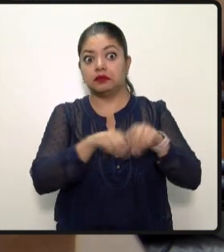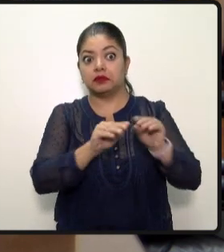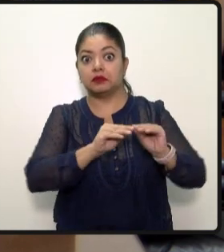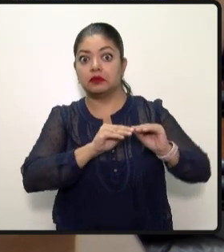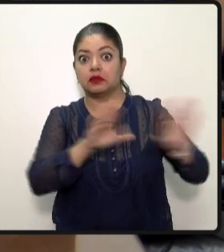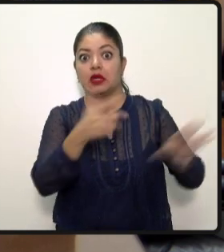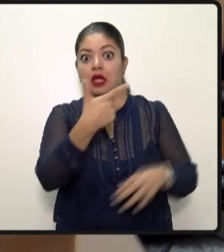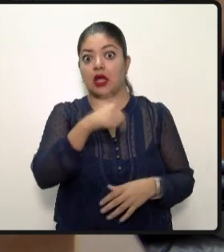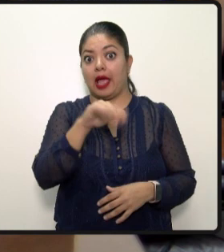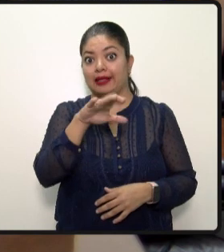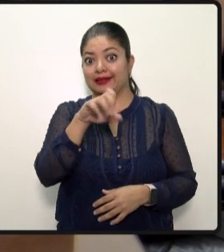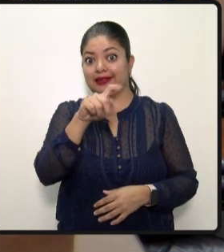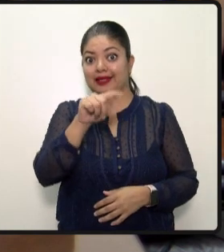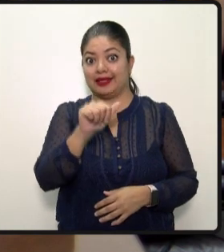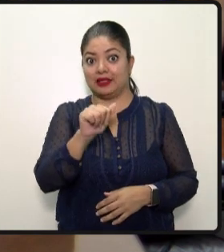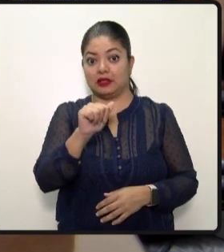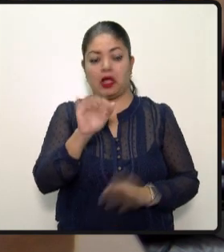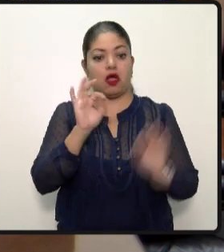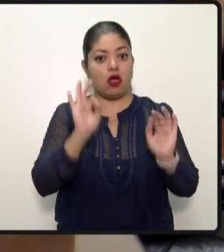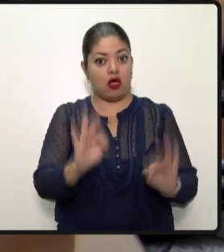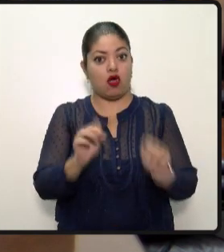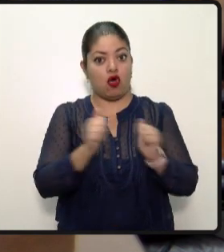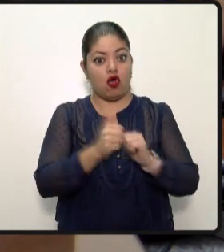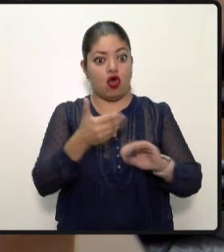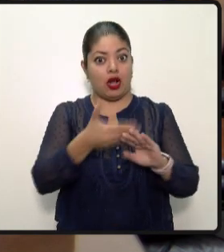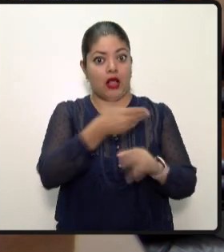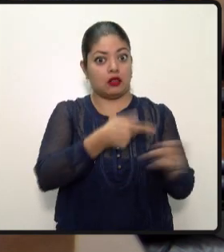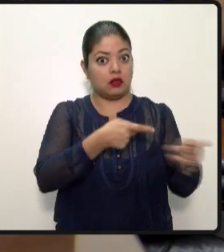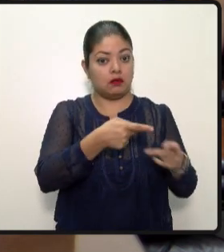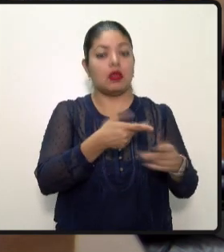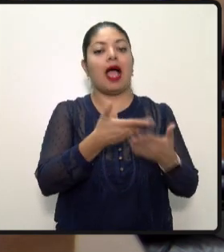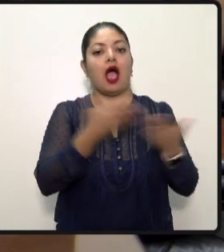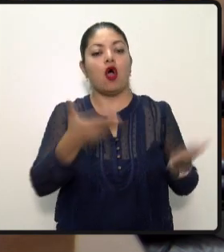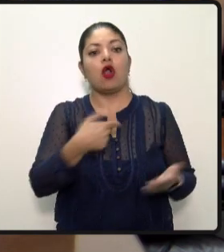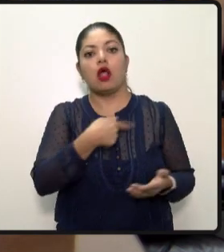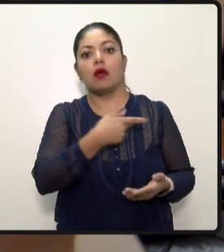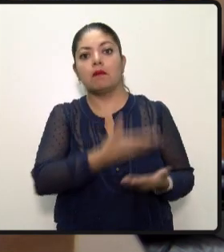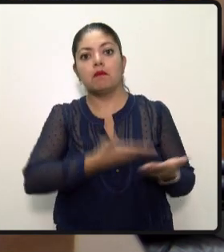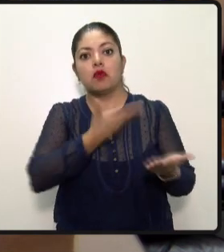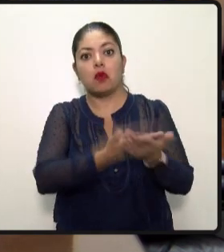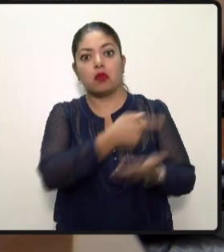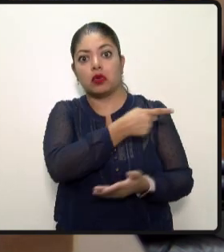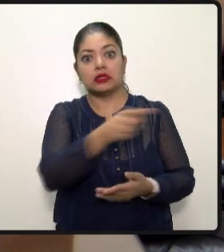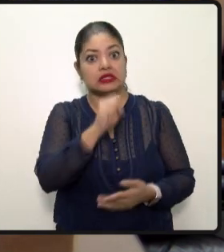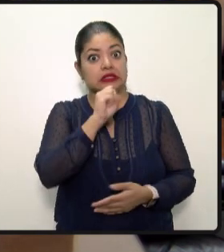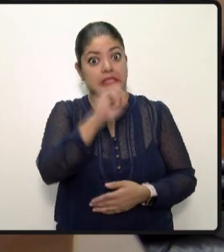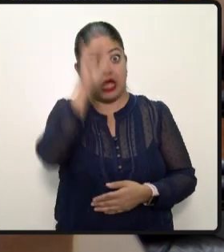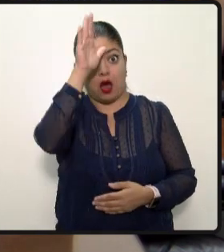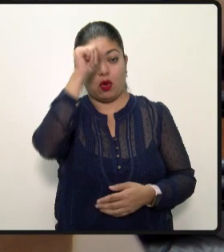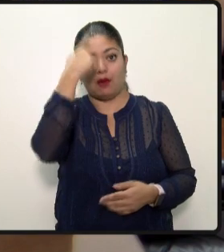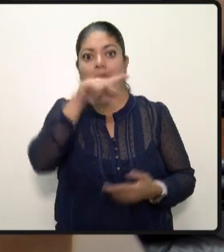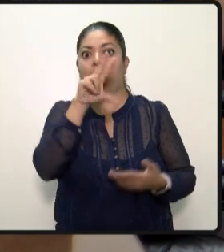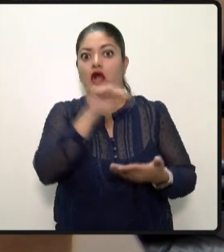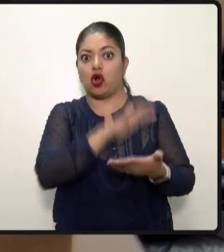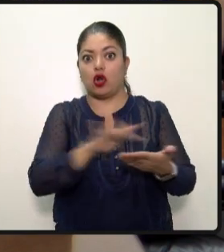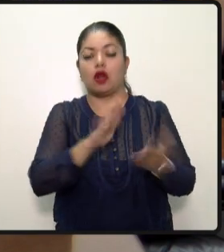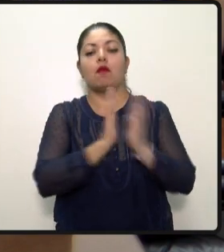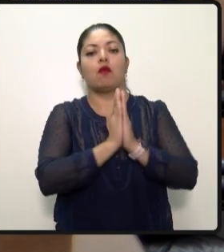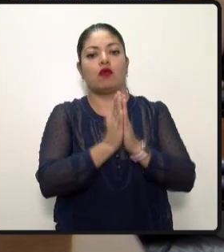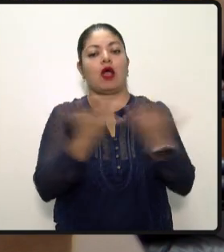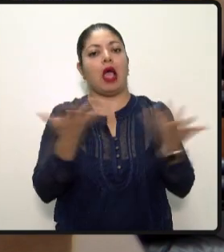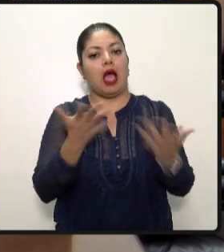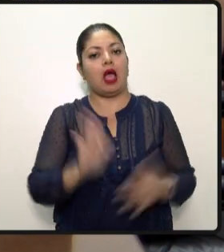Gaceta Parlamentaria en tiempo y forma, propongo a ustedes la dispensa de la lectura. Quienes estén a favor de la dispensa del trámite, a favor